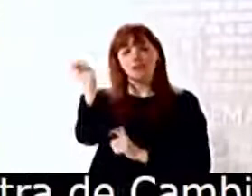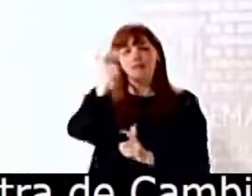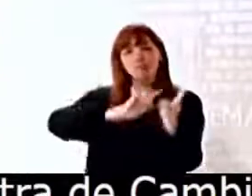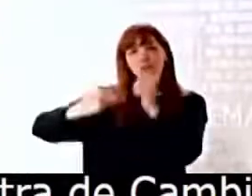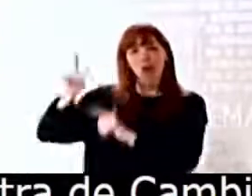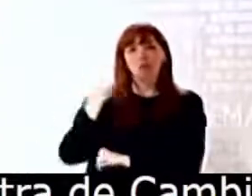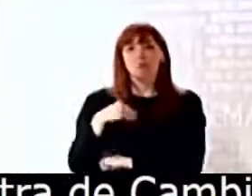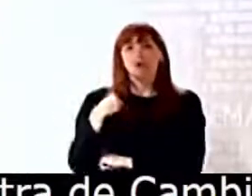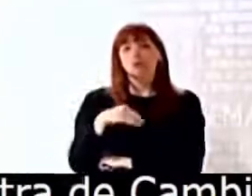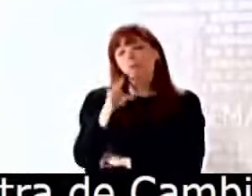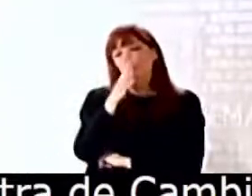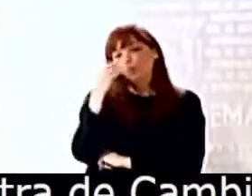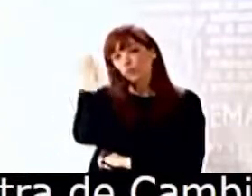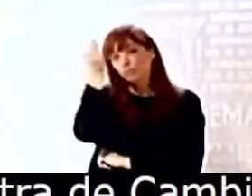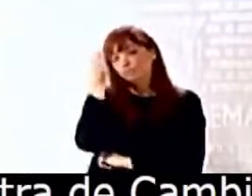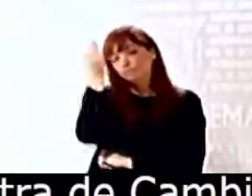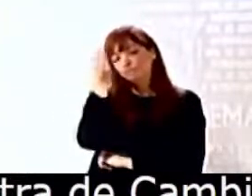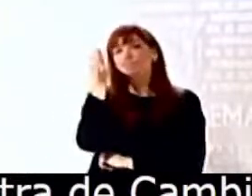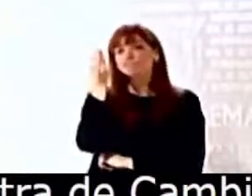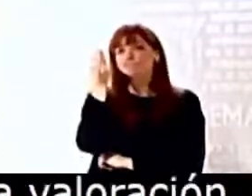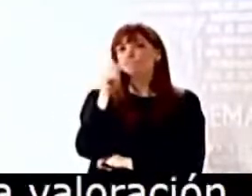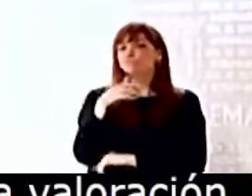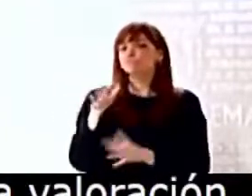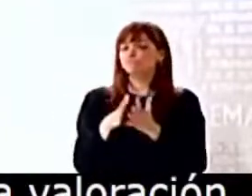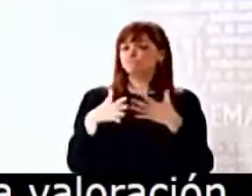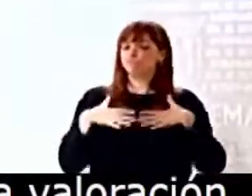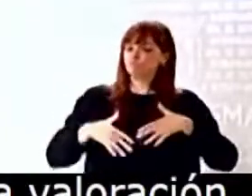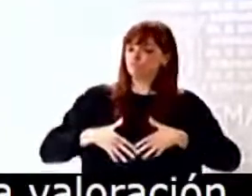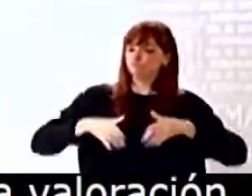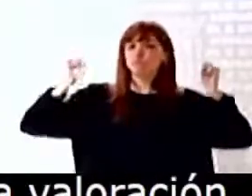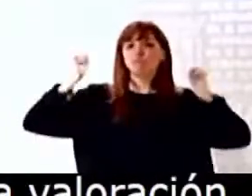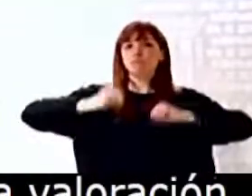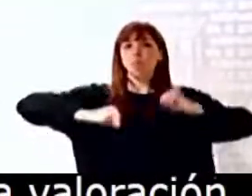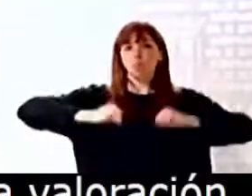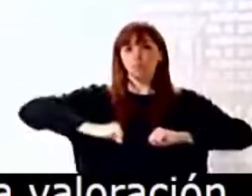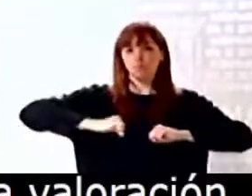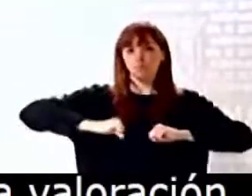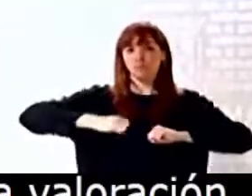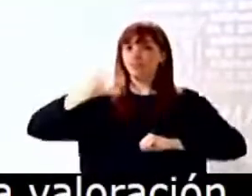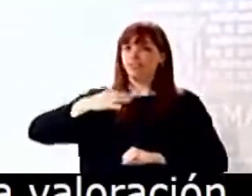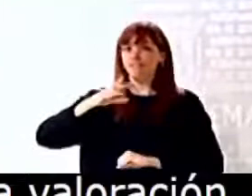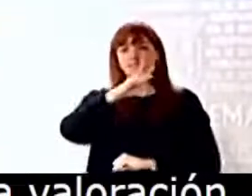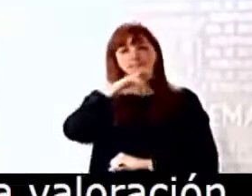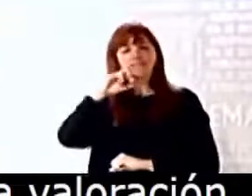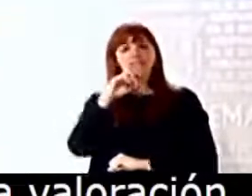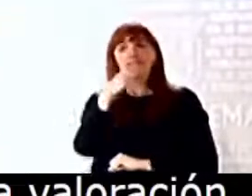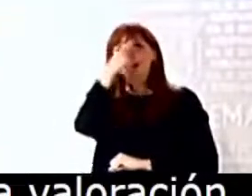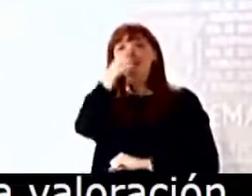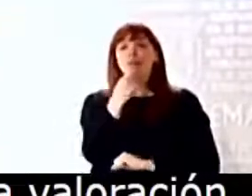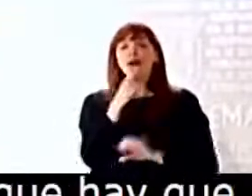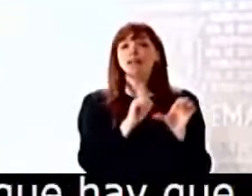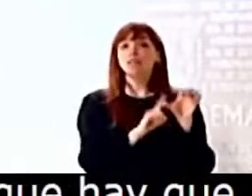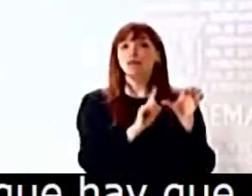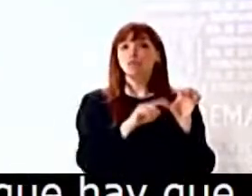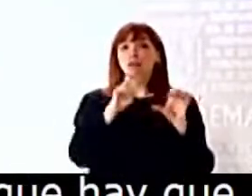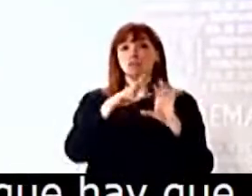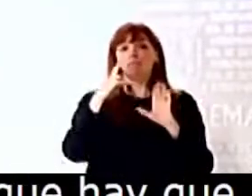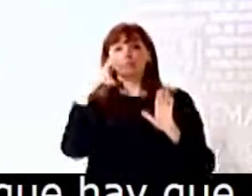viaje porque entendemos que hay que afianzar la imagen de Extremadura en el